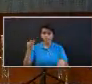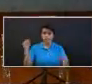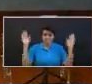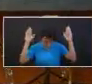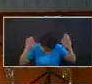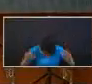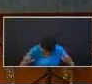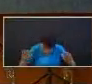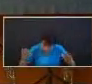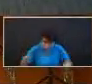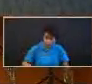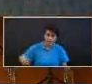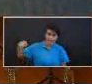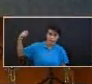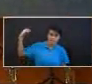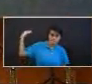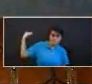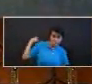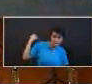le peguen aquí atrás, hermano.